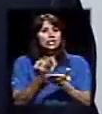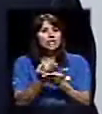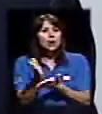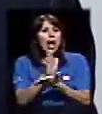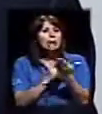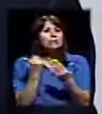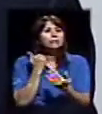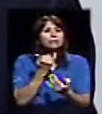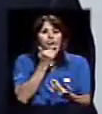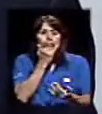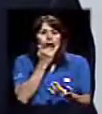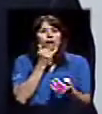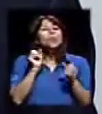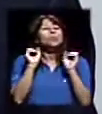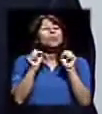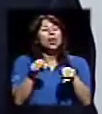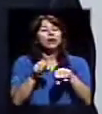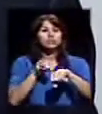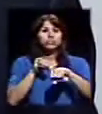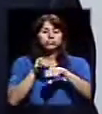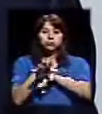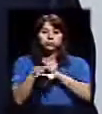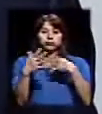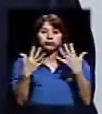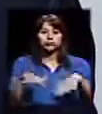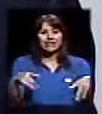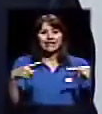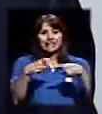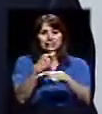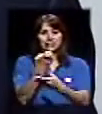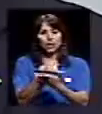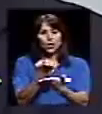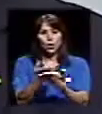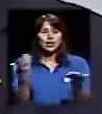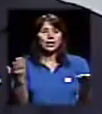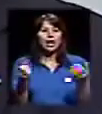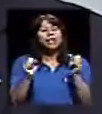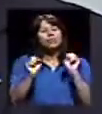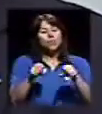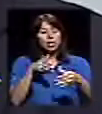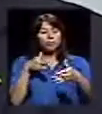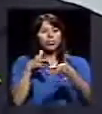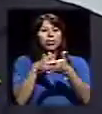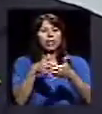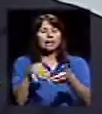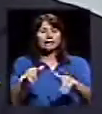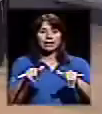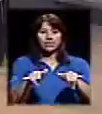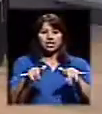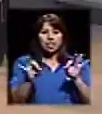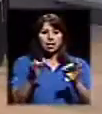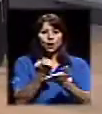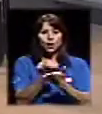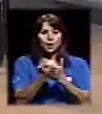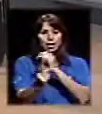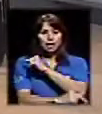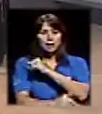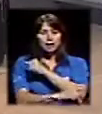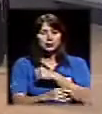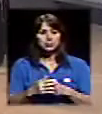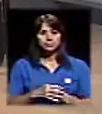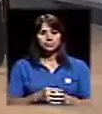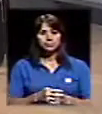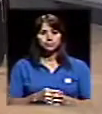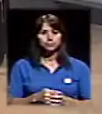puede repercutir de manera importante en la crisis económica y en la estabilidad económica del país.